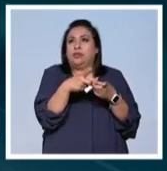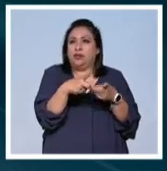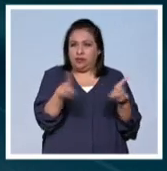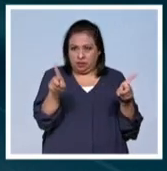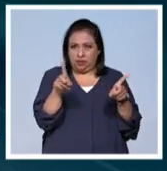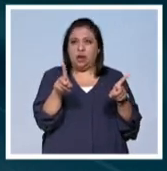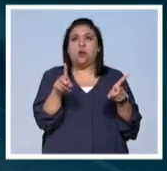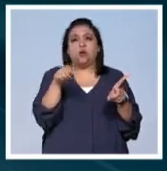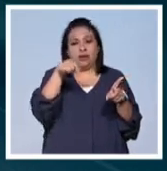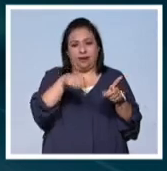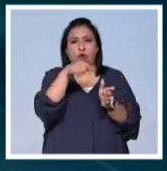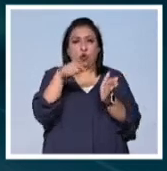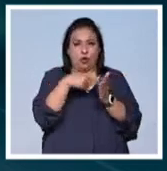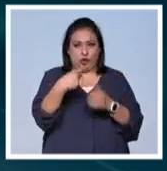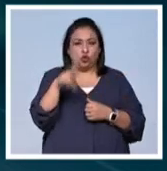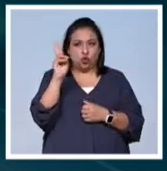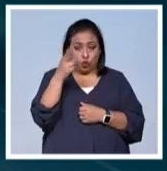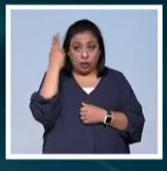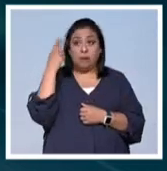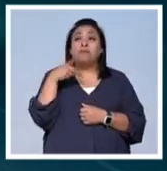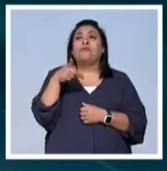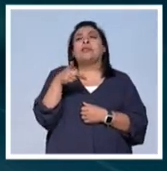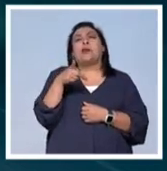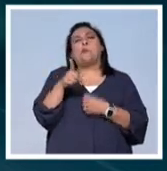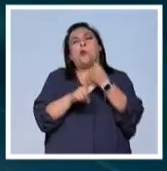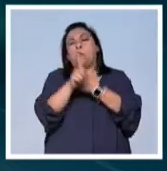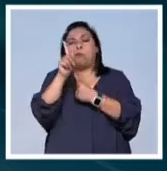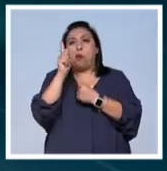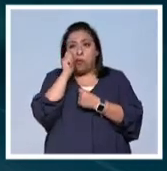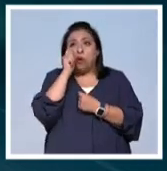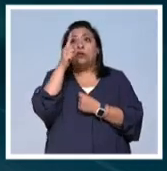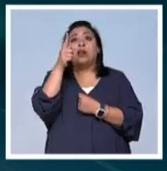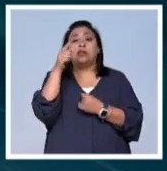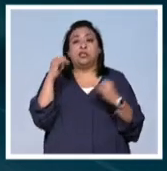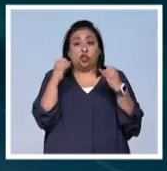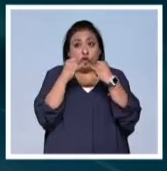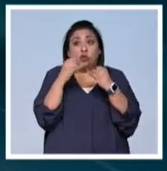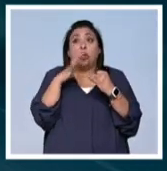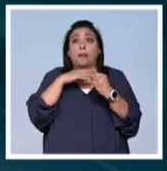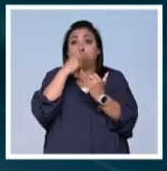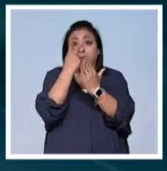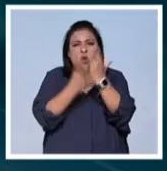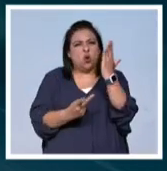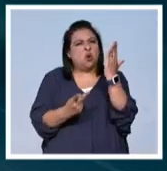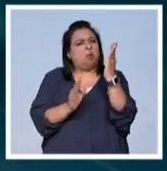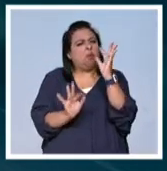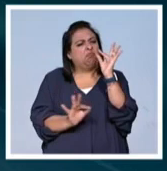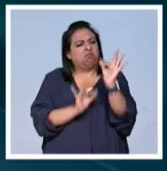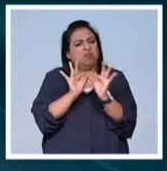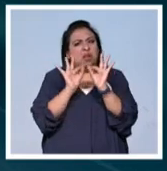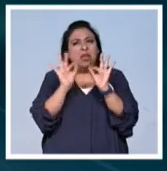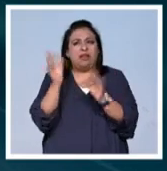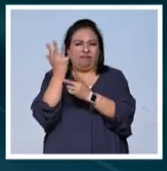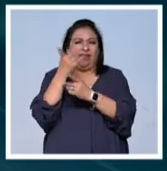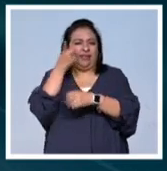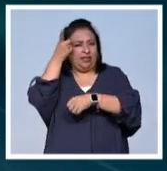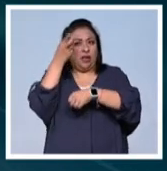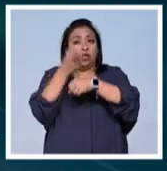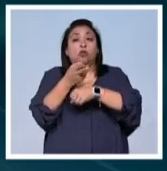en nuestros espacios a pesar de las adversidades la institución productora logró una programación plena que en palabras de su director